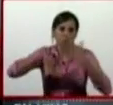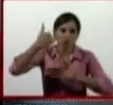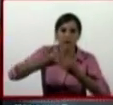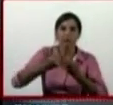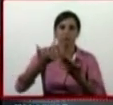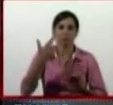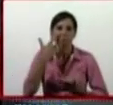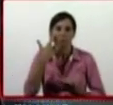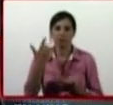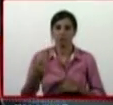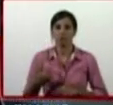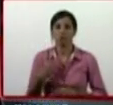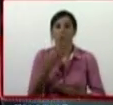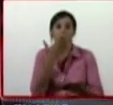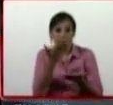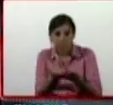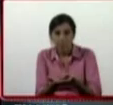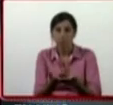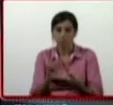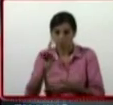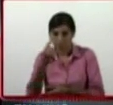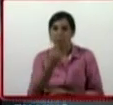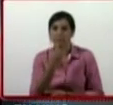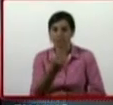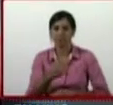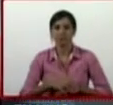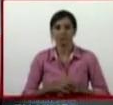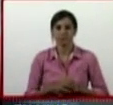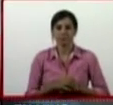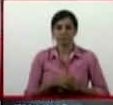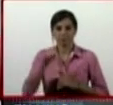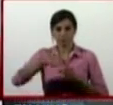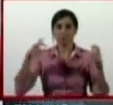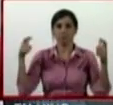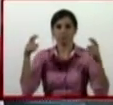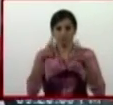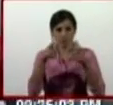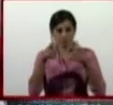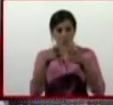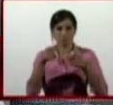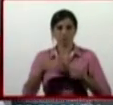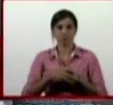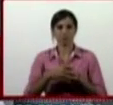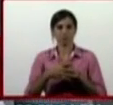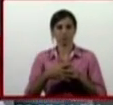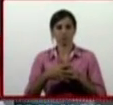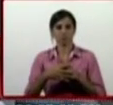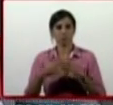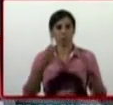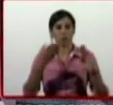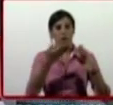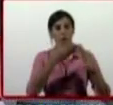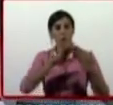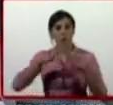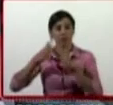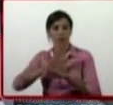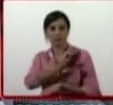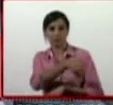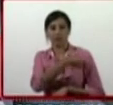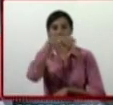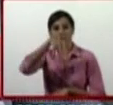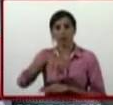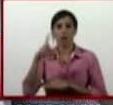yo vengo a pedir entonces, es lo primero que digo en esta reunión con la comunidad universitaria del Estado